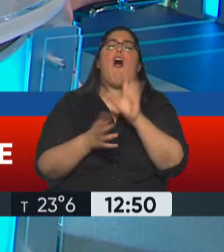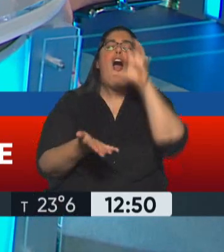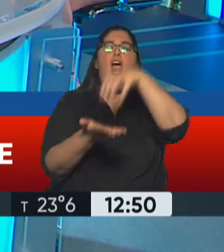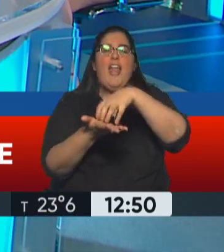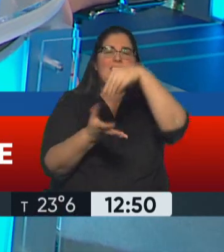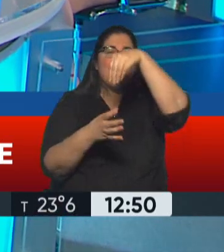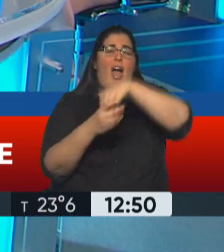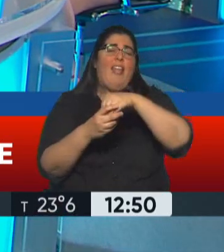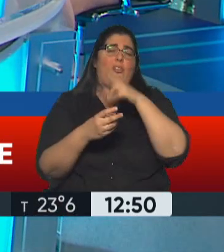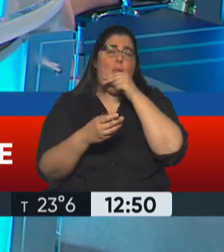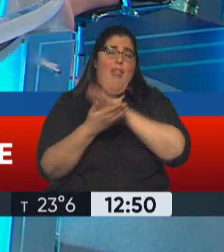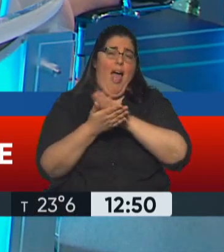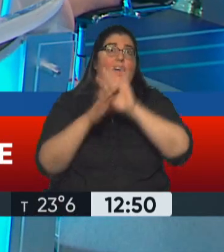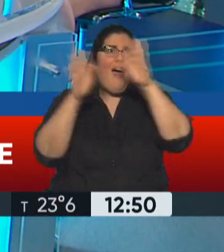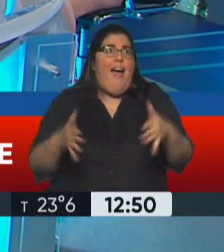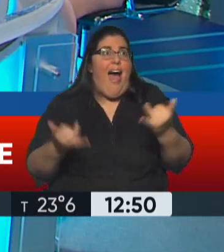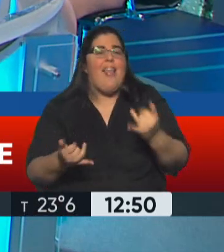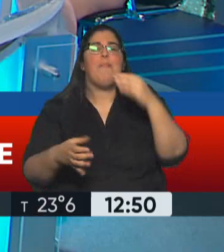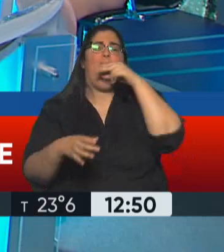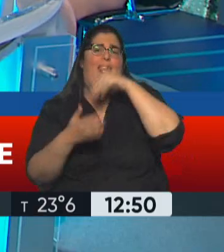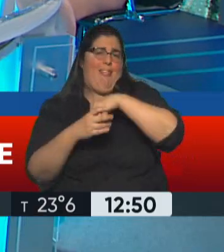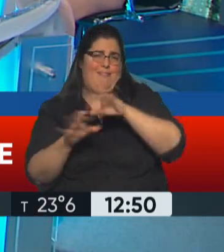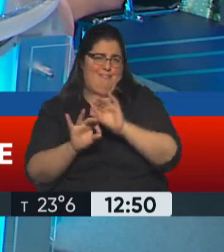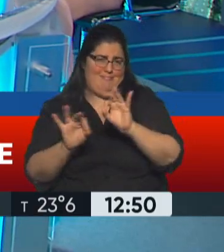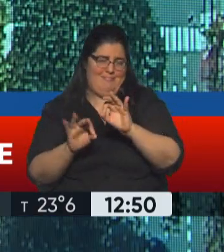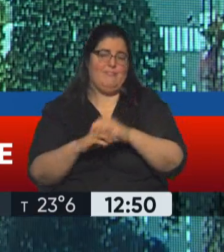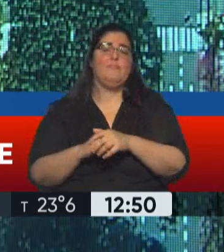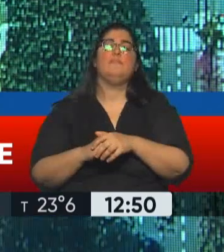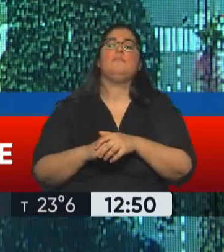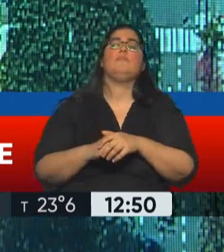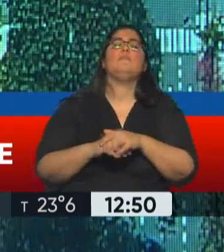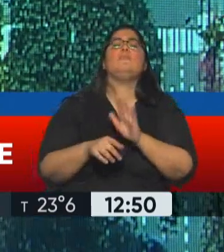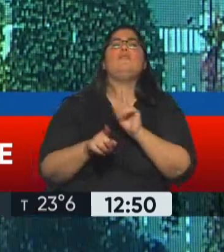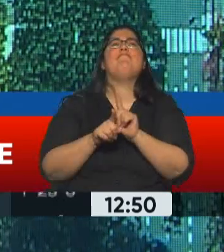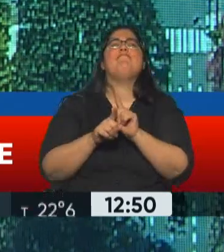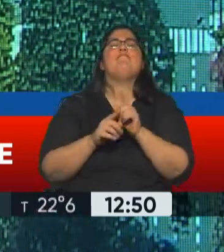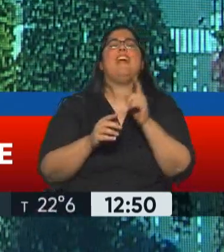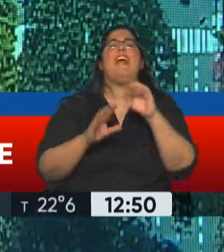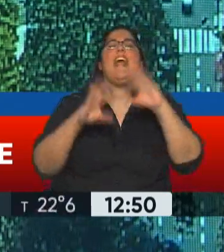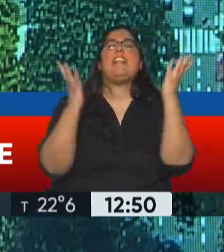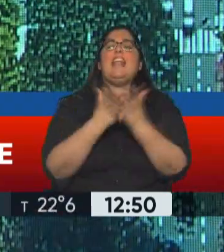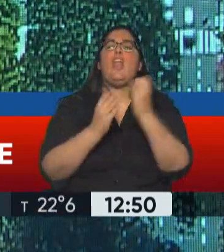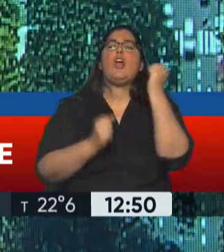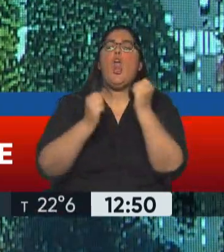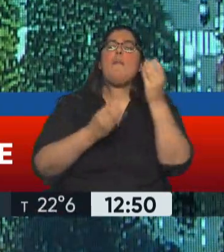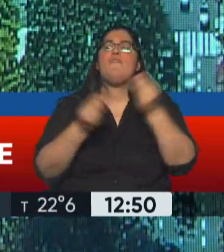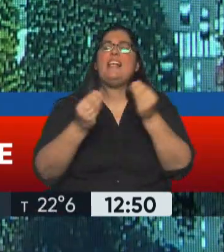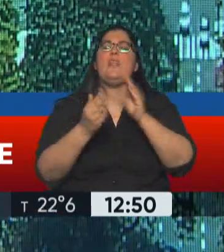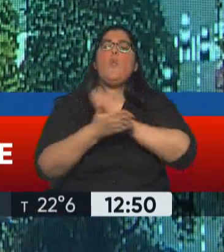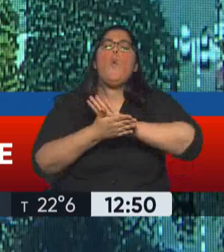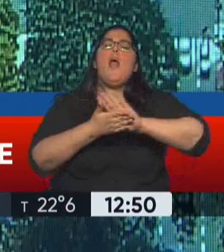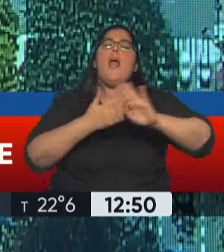que la no vive. necesidad de generar también estos organismos, digamos, la nueva arquitectura financiera internacional, algo que se viene diciendo